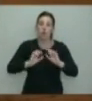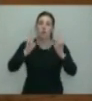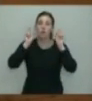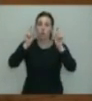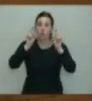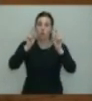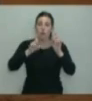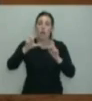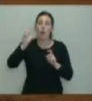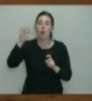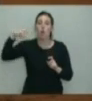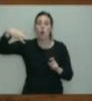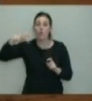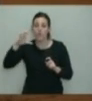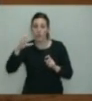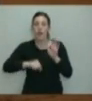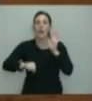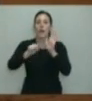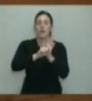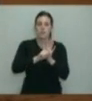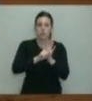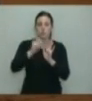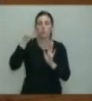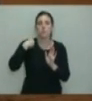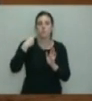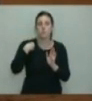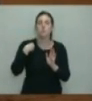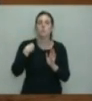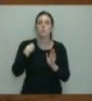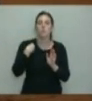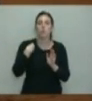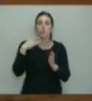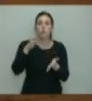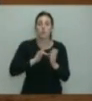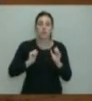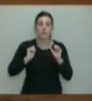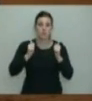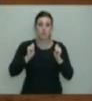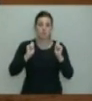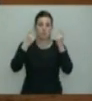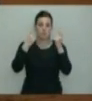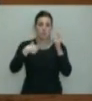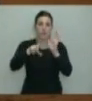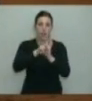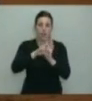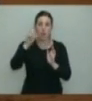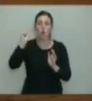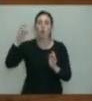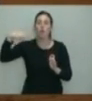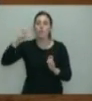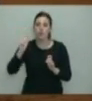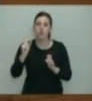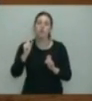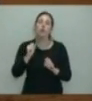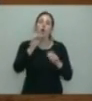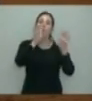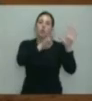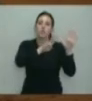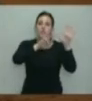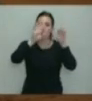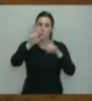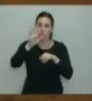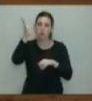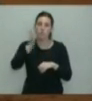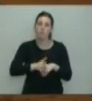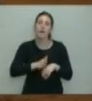la propia LOMCE. La propia LOMCE, en el artículo, tal como ha quedado ahora, tras la entrada en vigor de la ley de la LOMCE, el 84.2, habla de